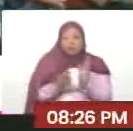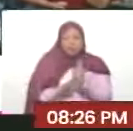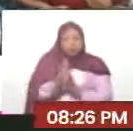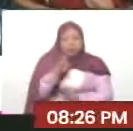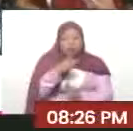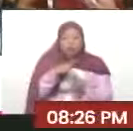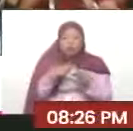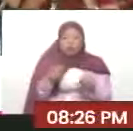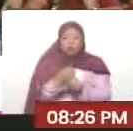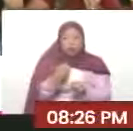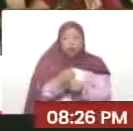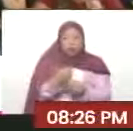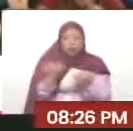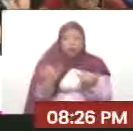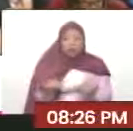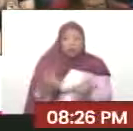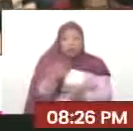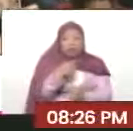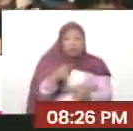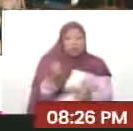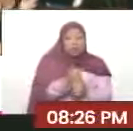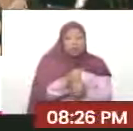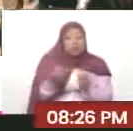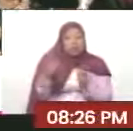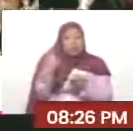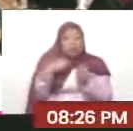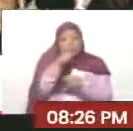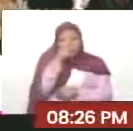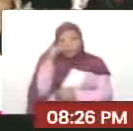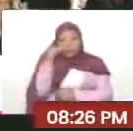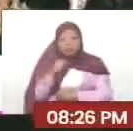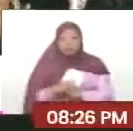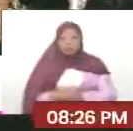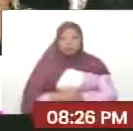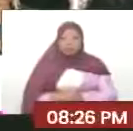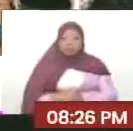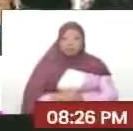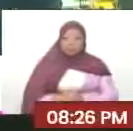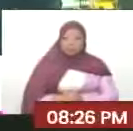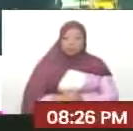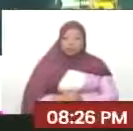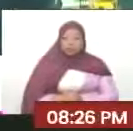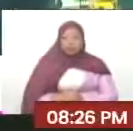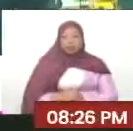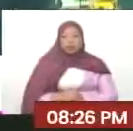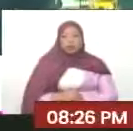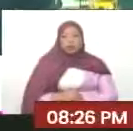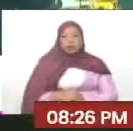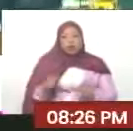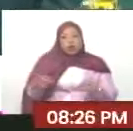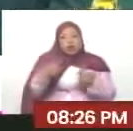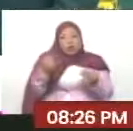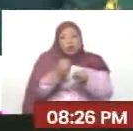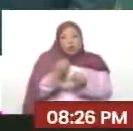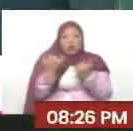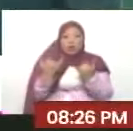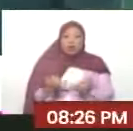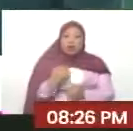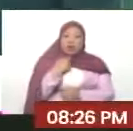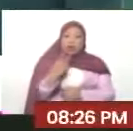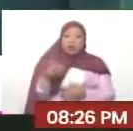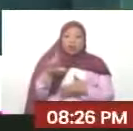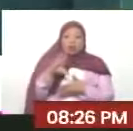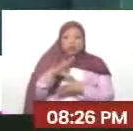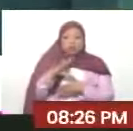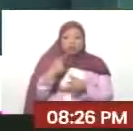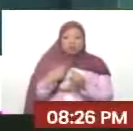es una línea de ataque que hay ahorita. Sí, sí. Una de las campañas que además están promocionando, presidente, porque ahora La Voz de América, usted lo